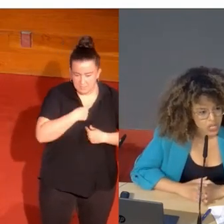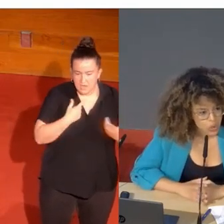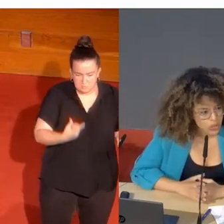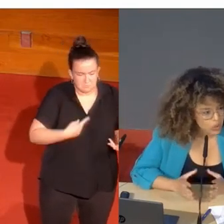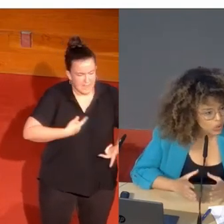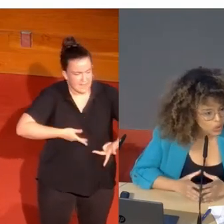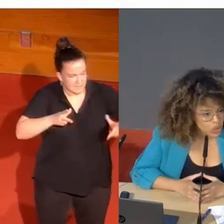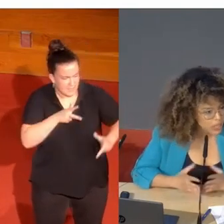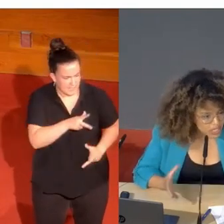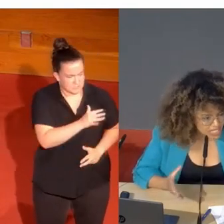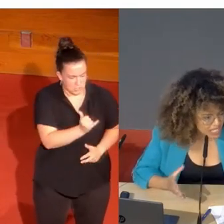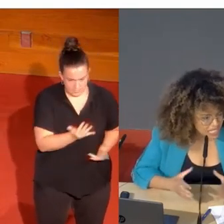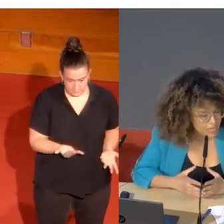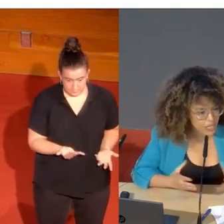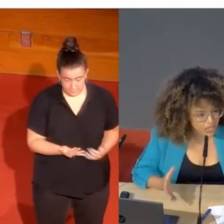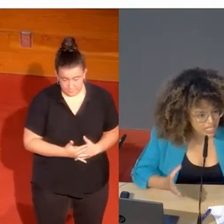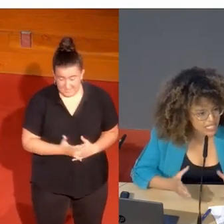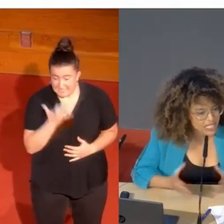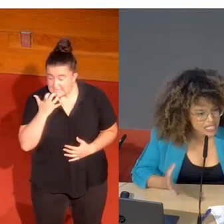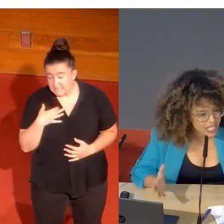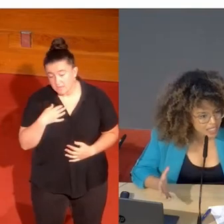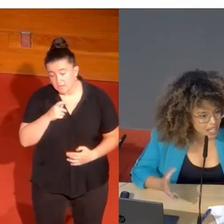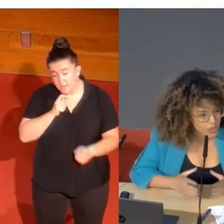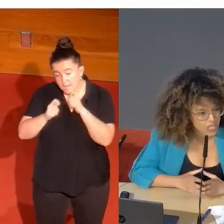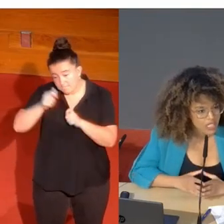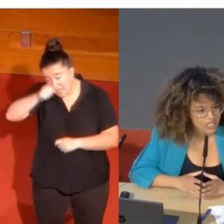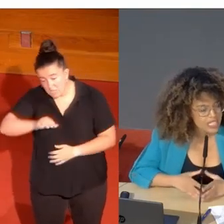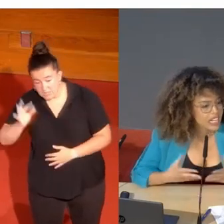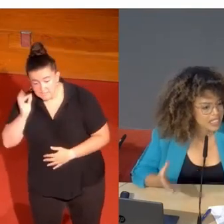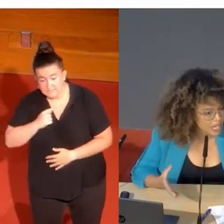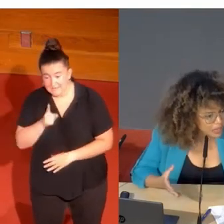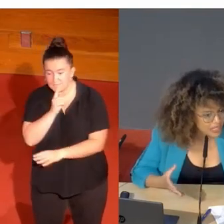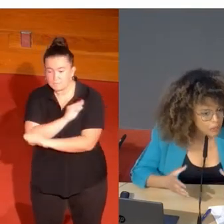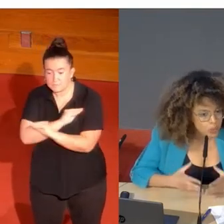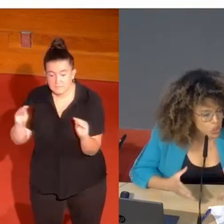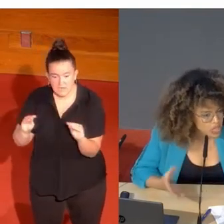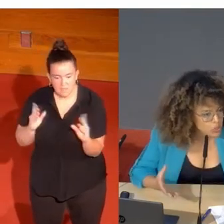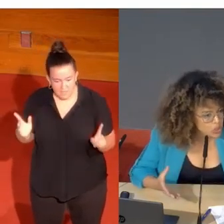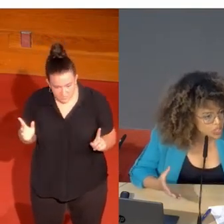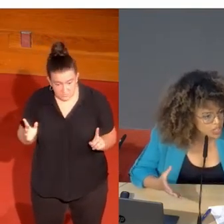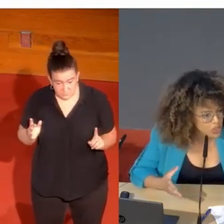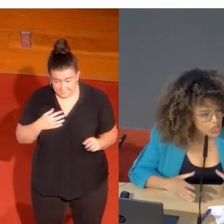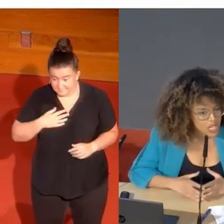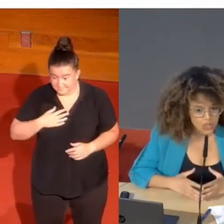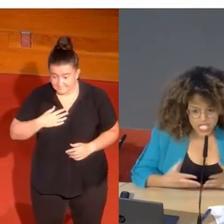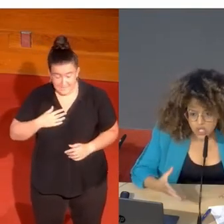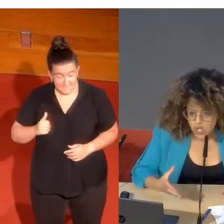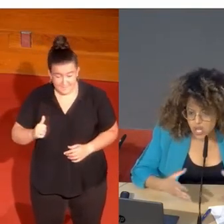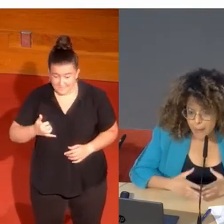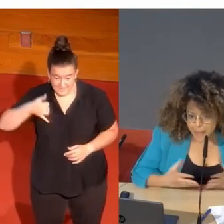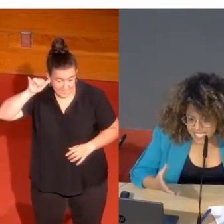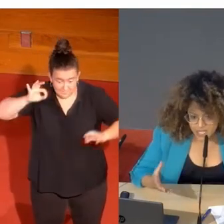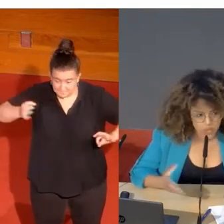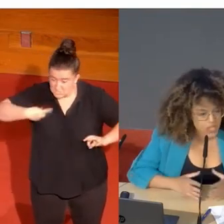derecho cuando los periodistas y las periodistas están silenciados desgraciadamente muchos de nuestros derechos